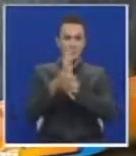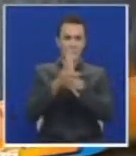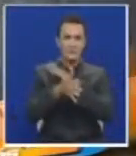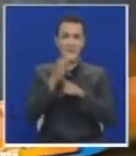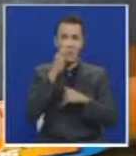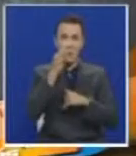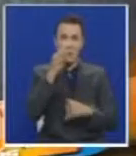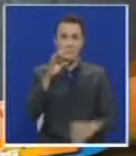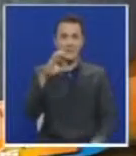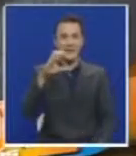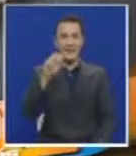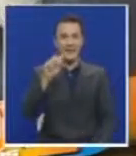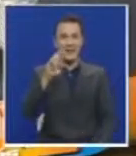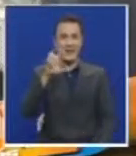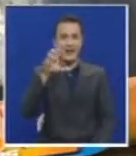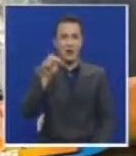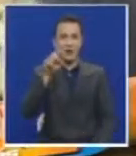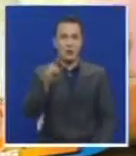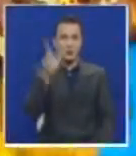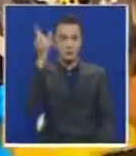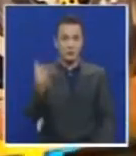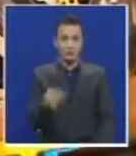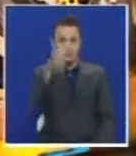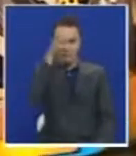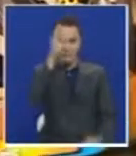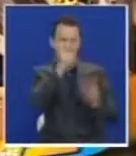diseñador Carlos Arturo Zapata.